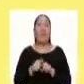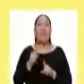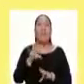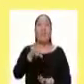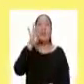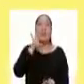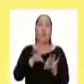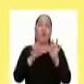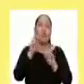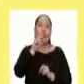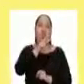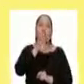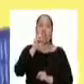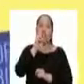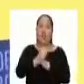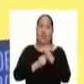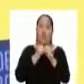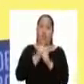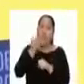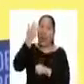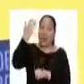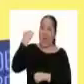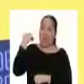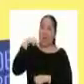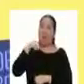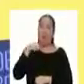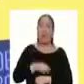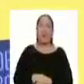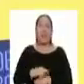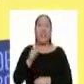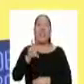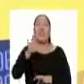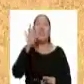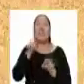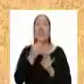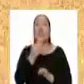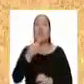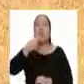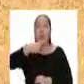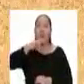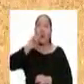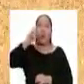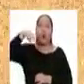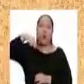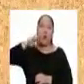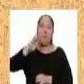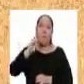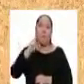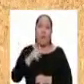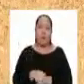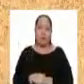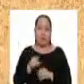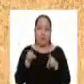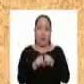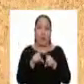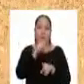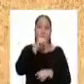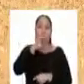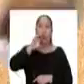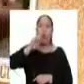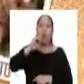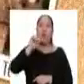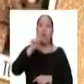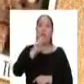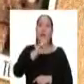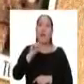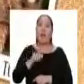hace 200 años por el naturalista Alexander von Humboldt. También está la cortarrama peruana, el churrete